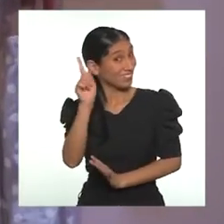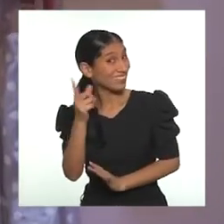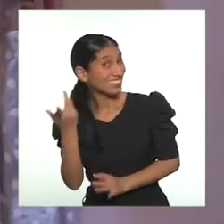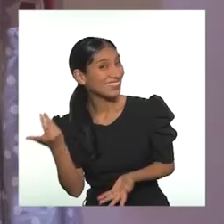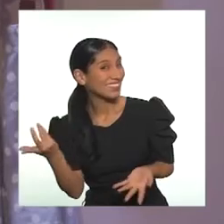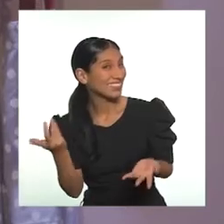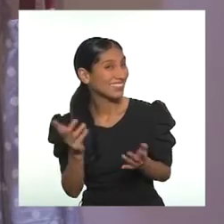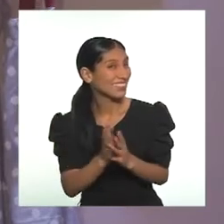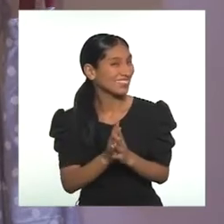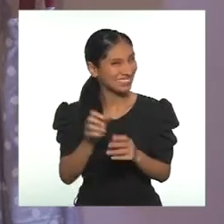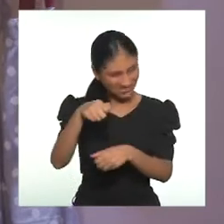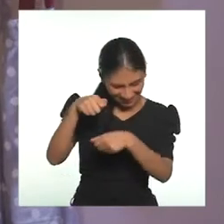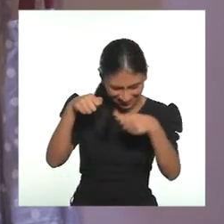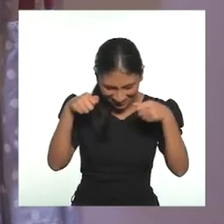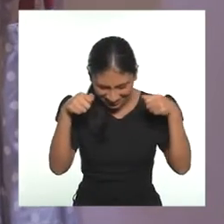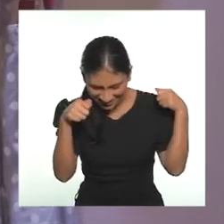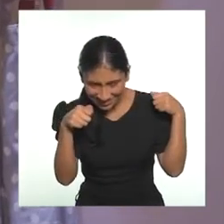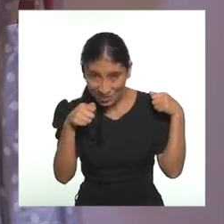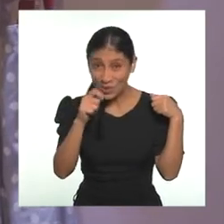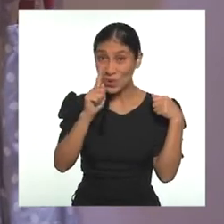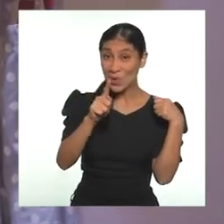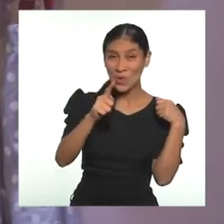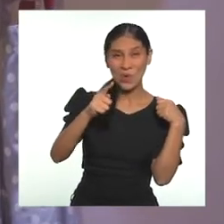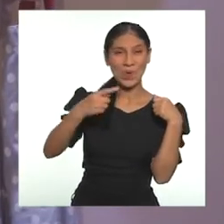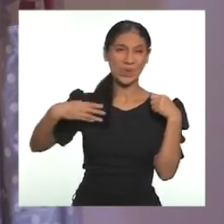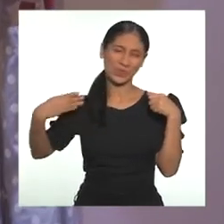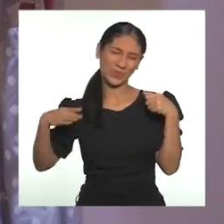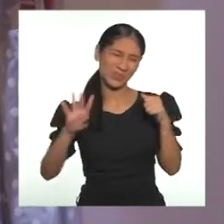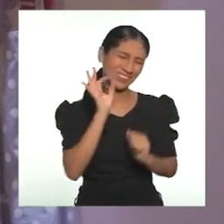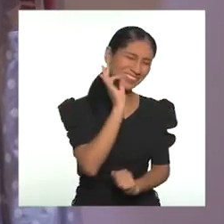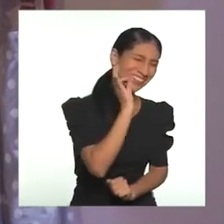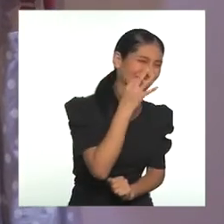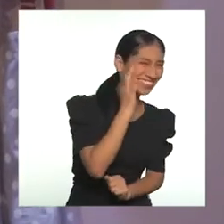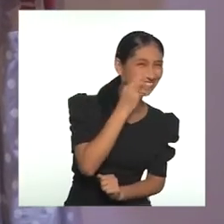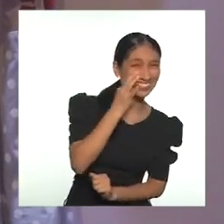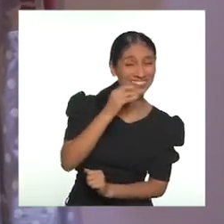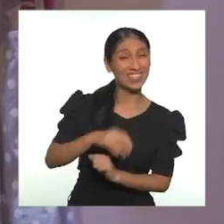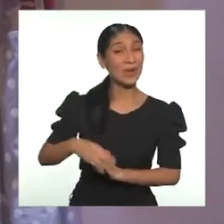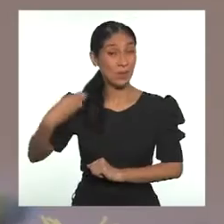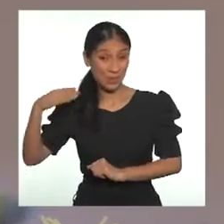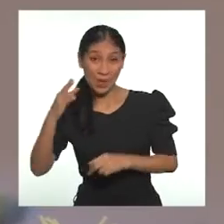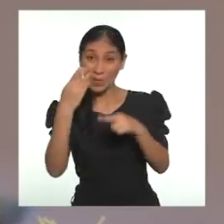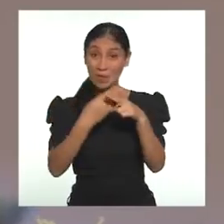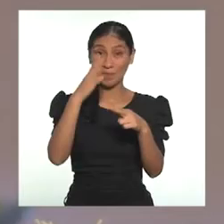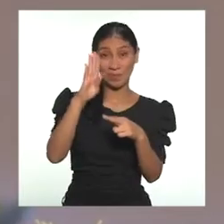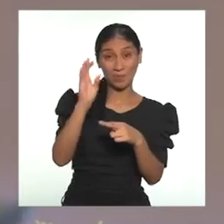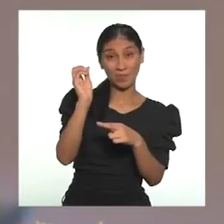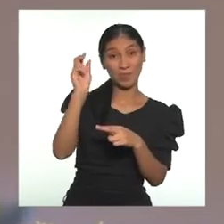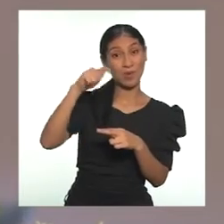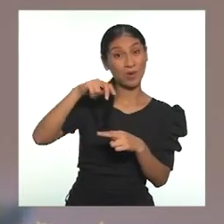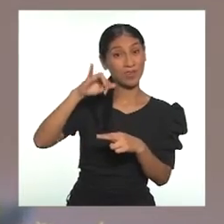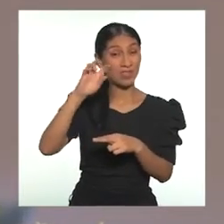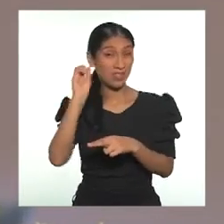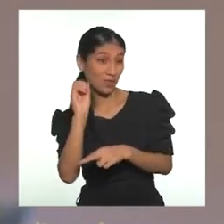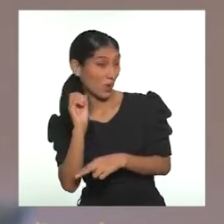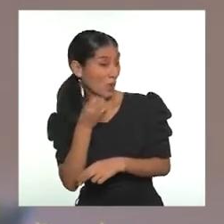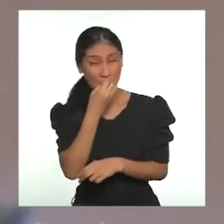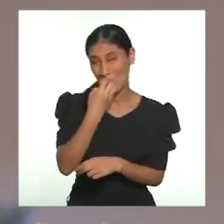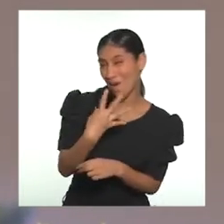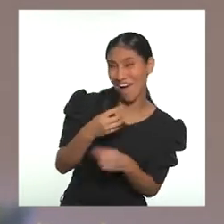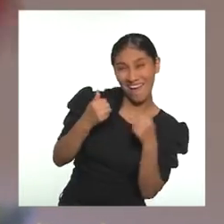no sabes! He encontrado un riquísimo pescado. Un bonito fresco.